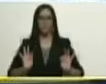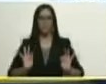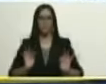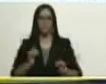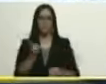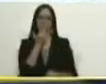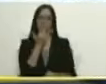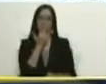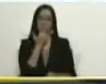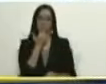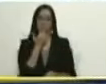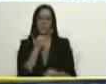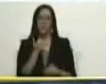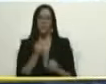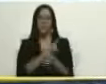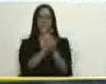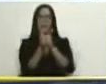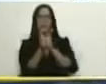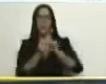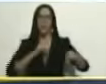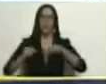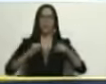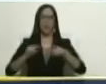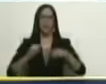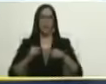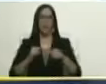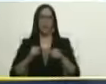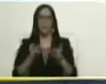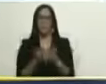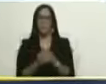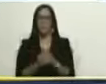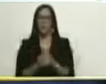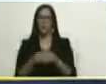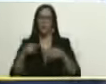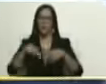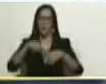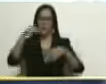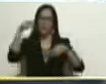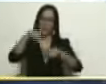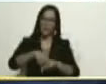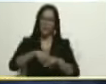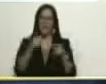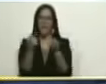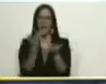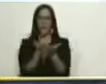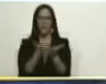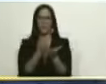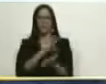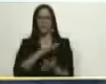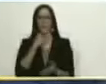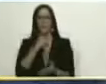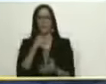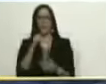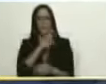fallida de cambio de régimen por la vía de la implosión económica, social y política de la sociedad.